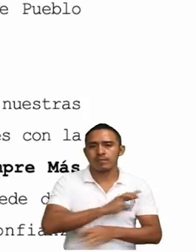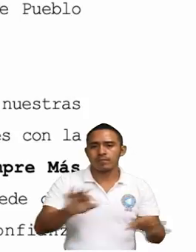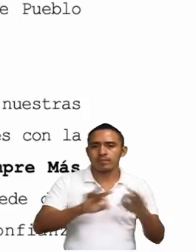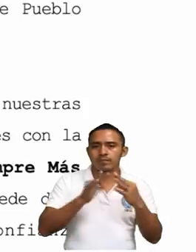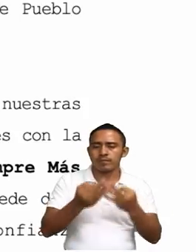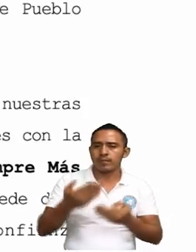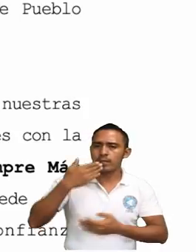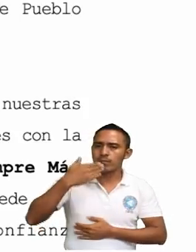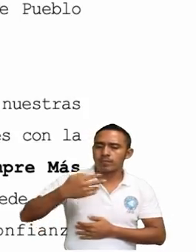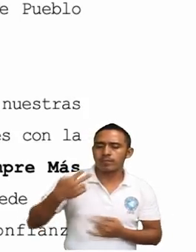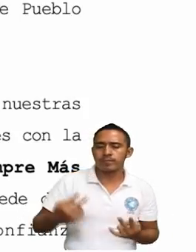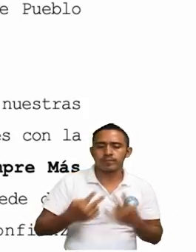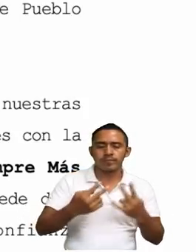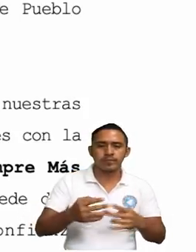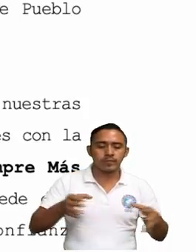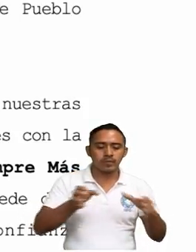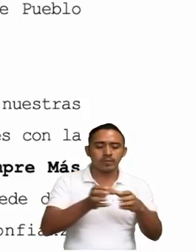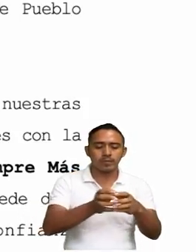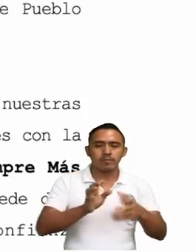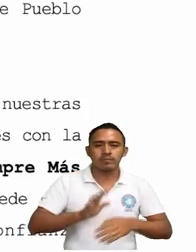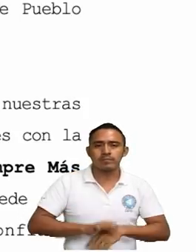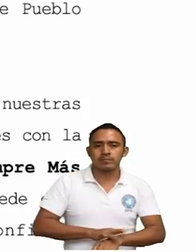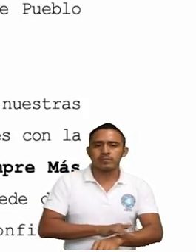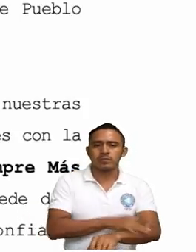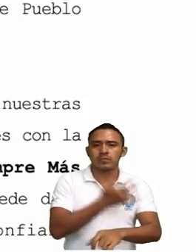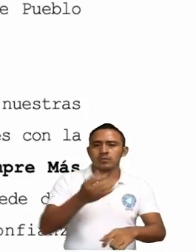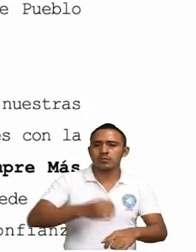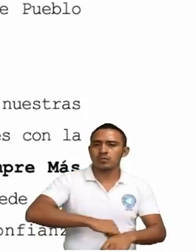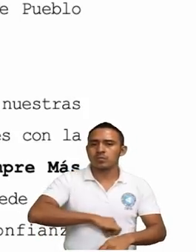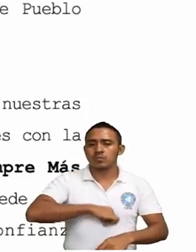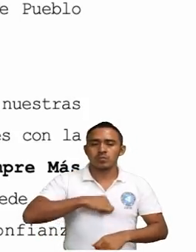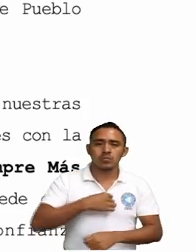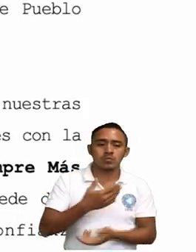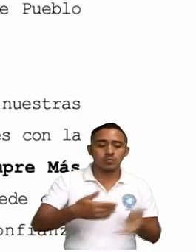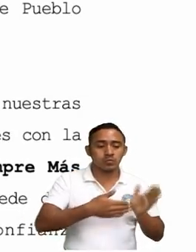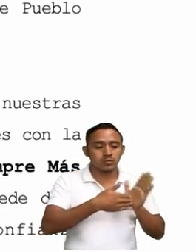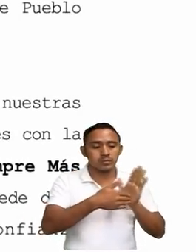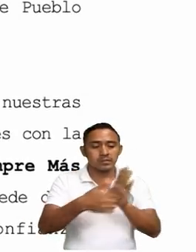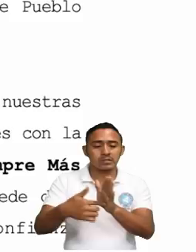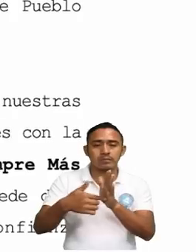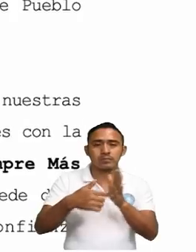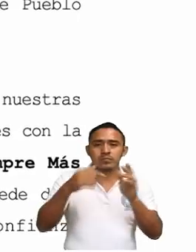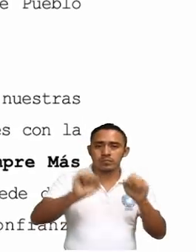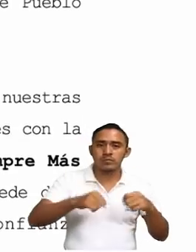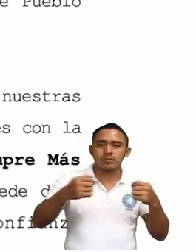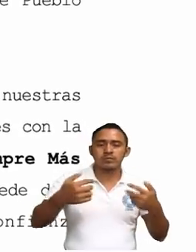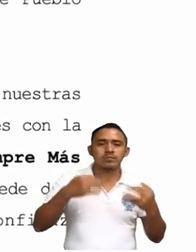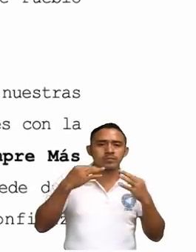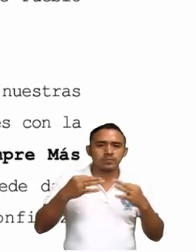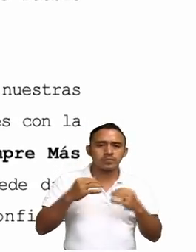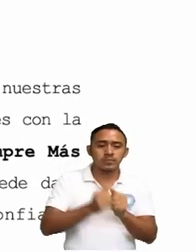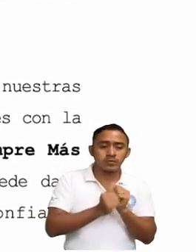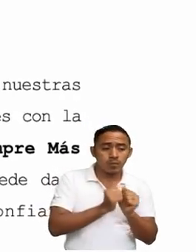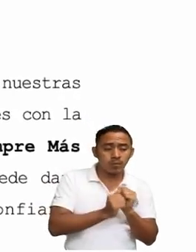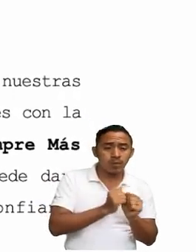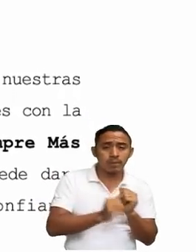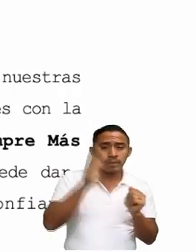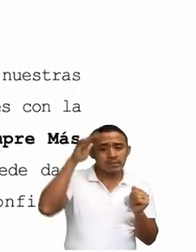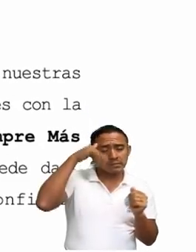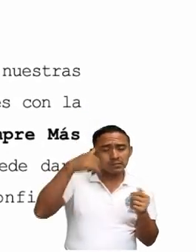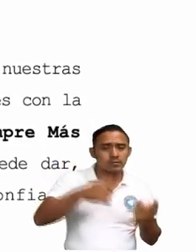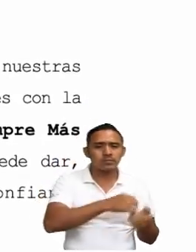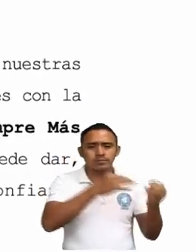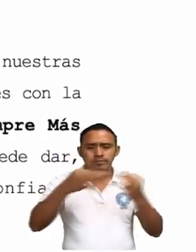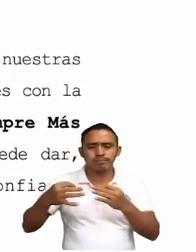vida buena en comunidad. Nos sentimos orgullosas, orgullosos de ser ejemplo de capacidad para trascender los momentos trágicos, con vocación